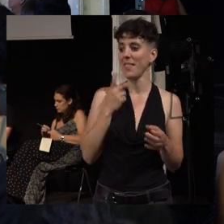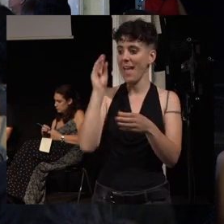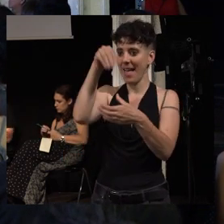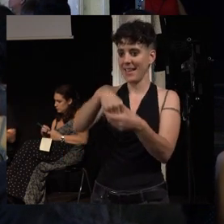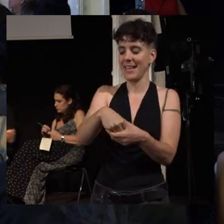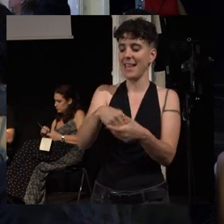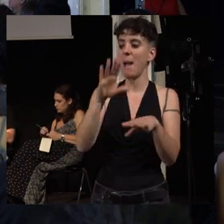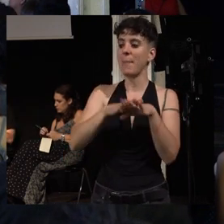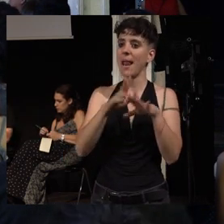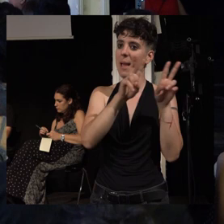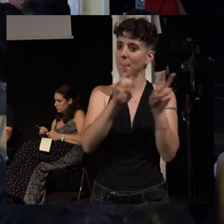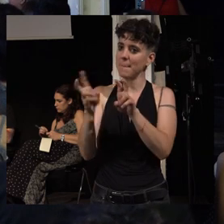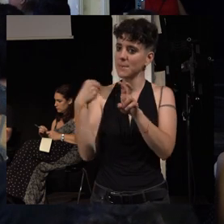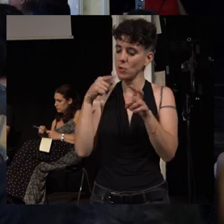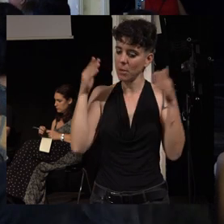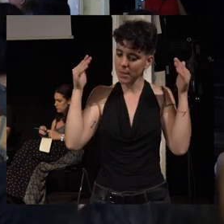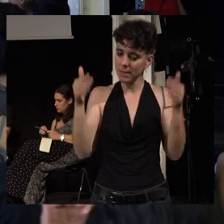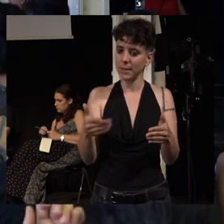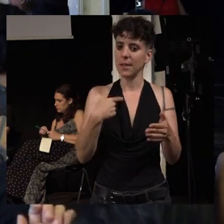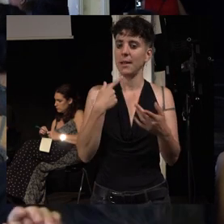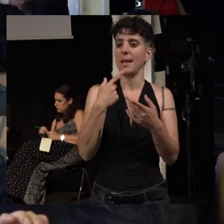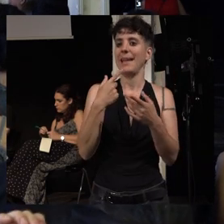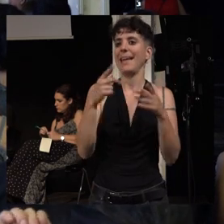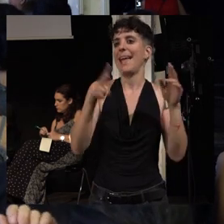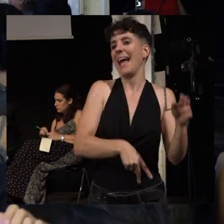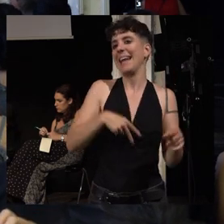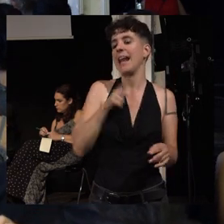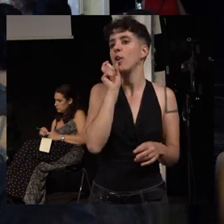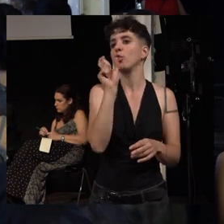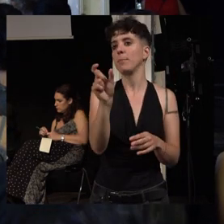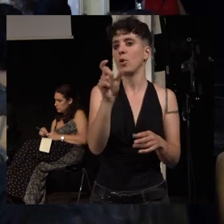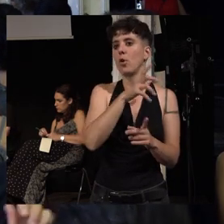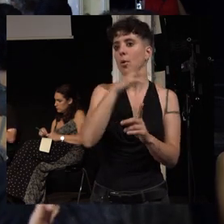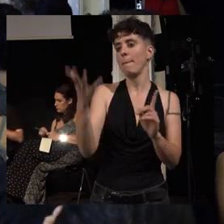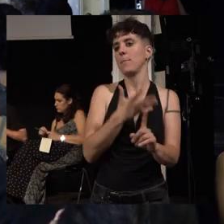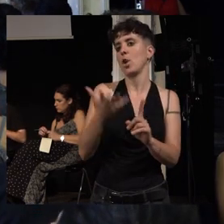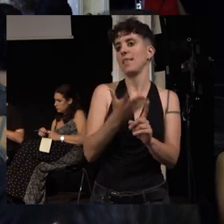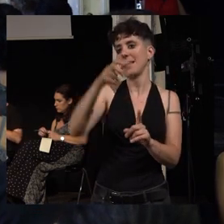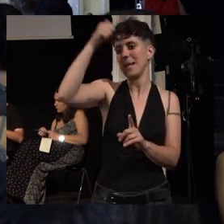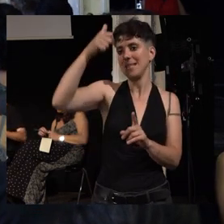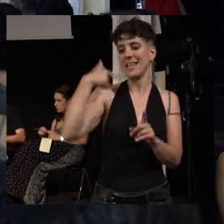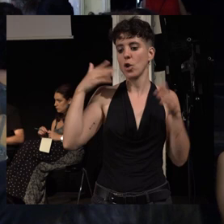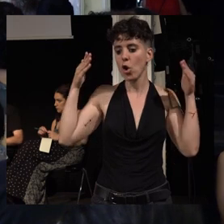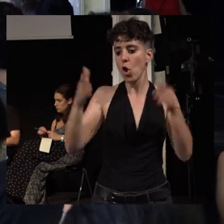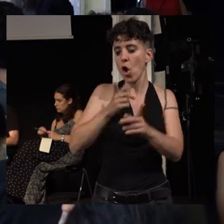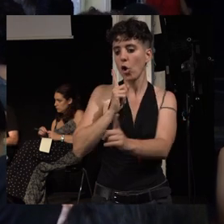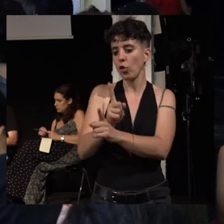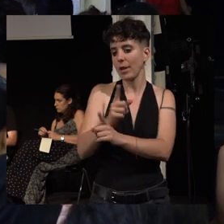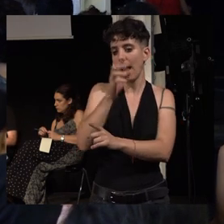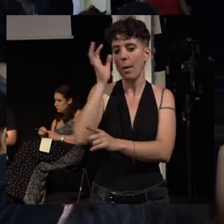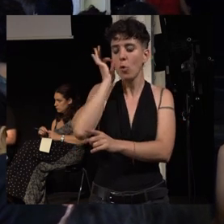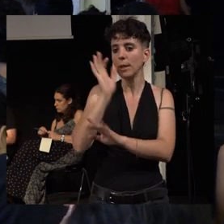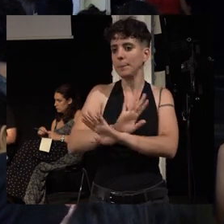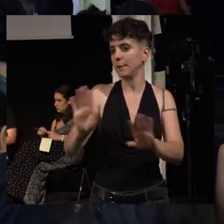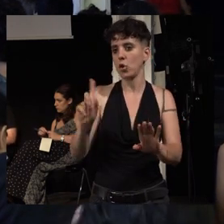para poder tratar estos temas, ¿no? Bajo ese genérico de violencias machistas, que no solo se refiere a la violencia contra la mujer específicamente, ¿no? Hay otras